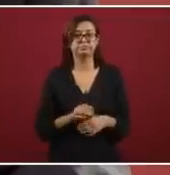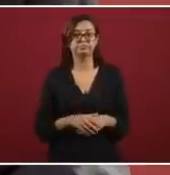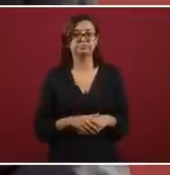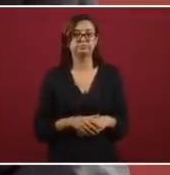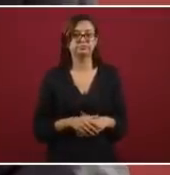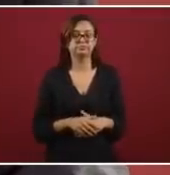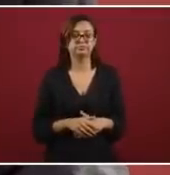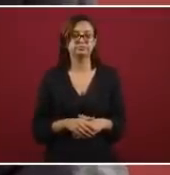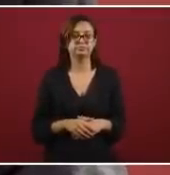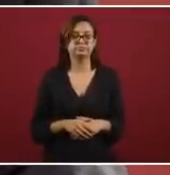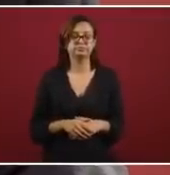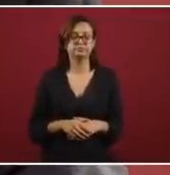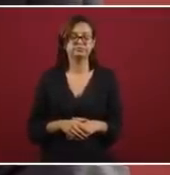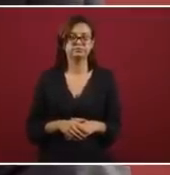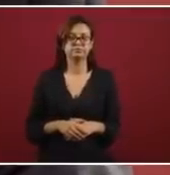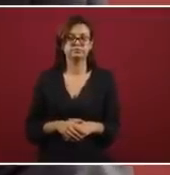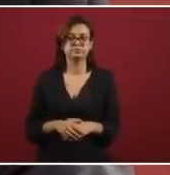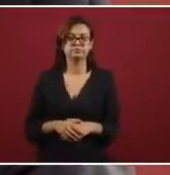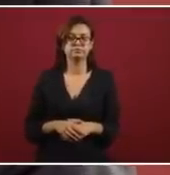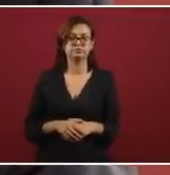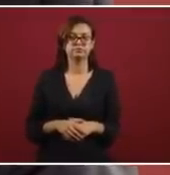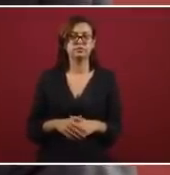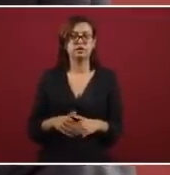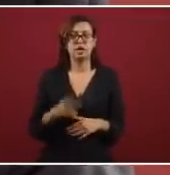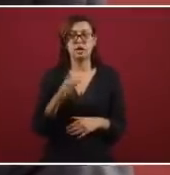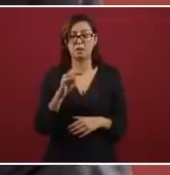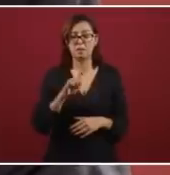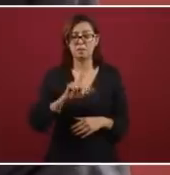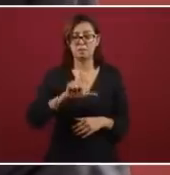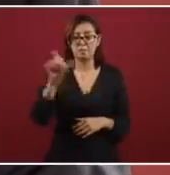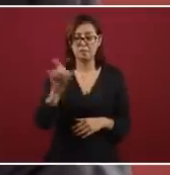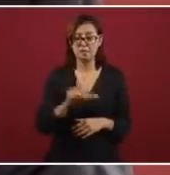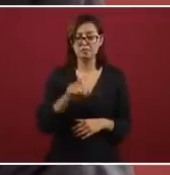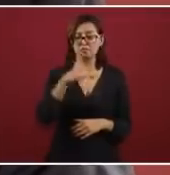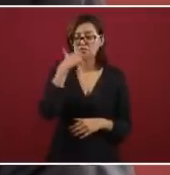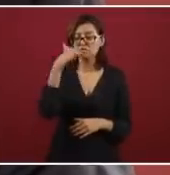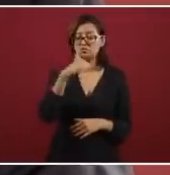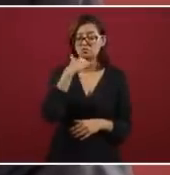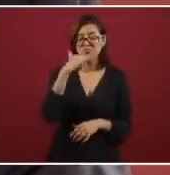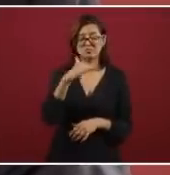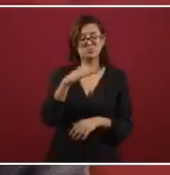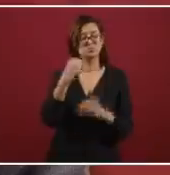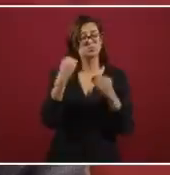La corrupción en Pemex, como la corrupción en el país, ha afectado mucho.